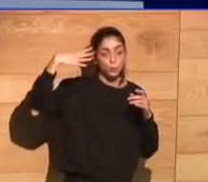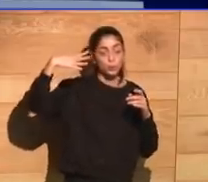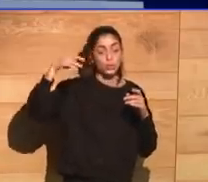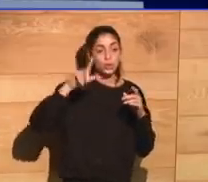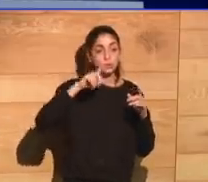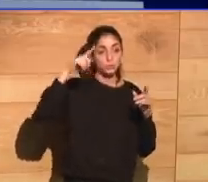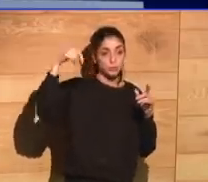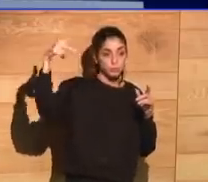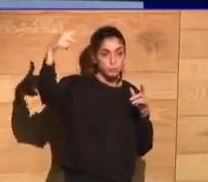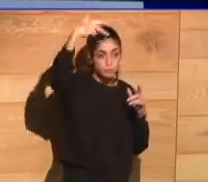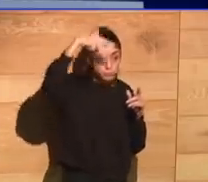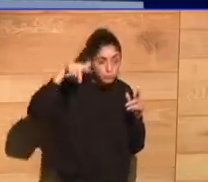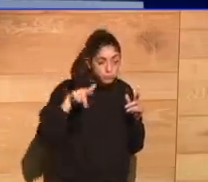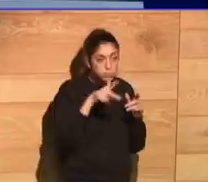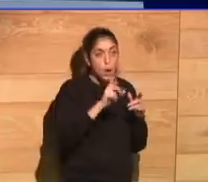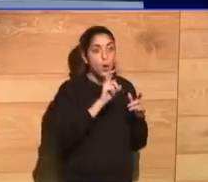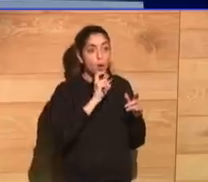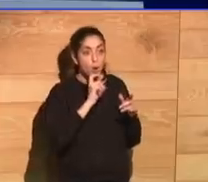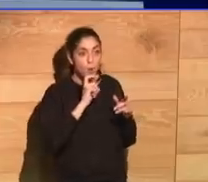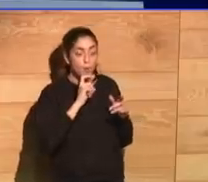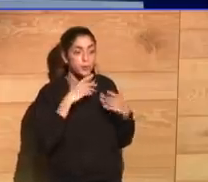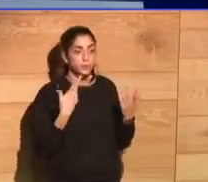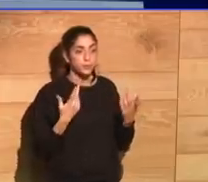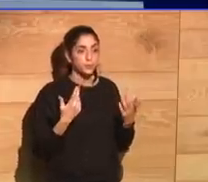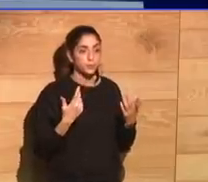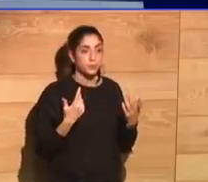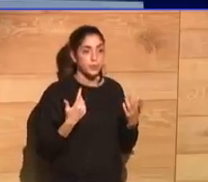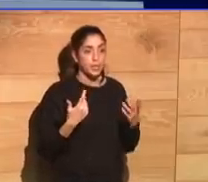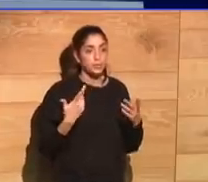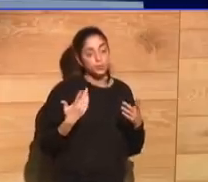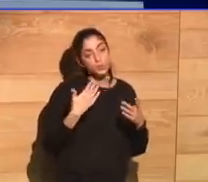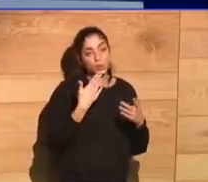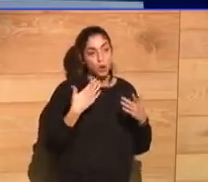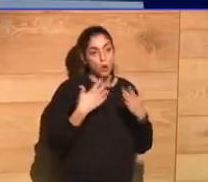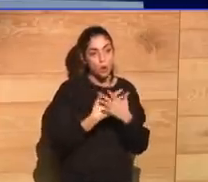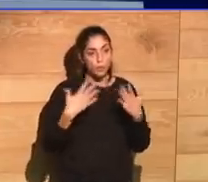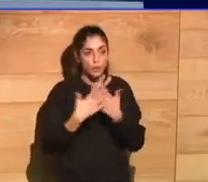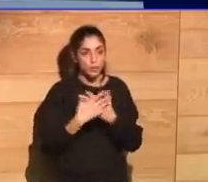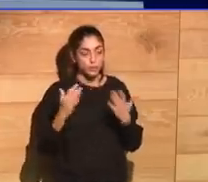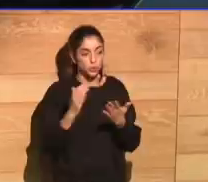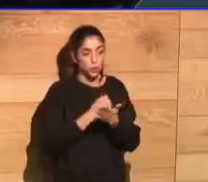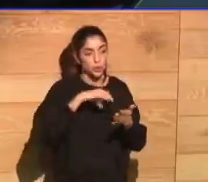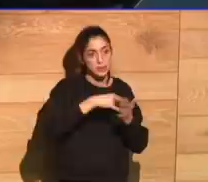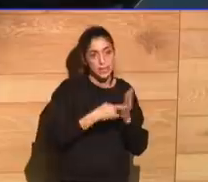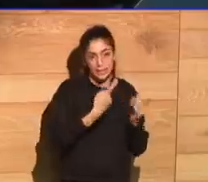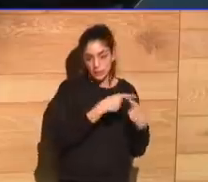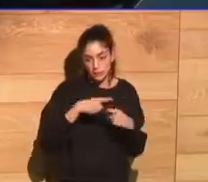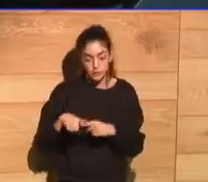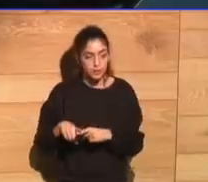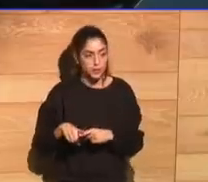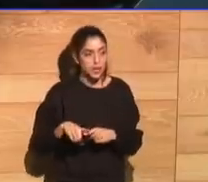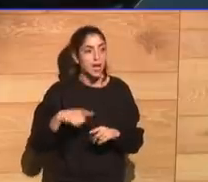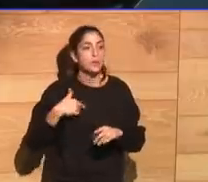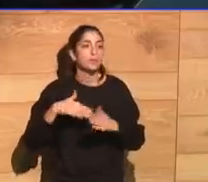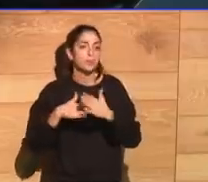de sombra y cómo vuela de forma física hacia nosotros. Así que es la combinación de muchas técnicas distintas. Claro, pero aparte de... Ay, perdón. No,